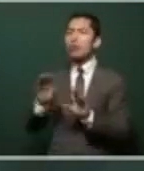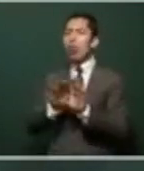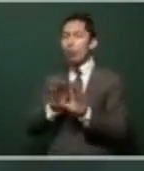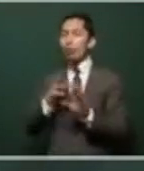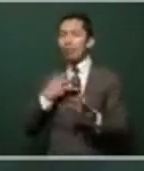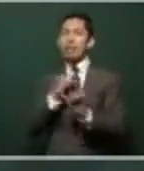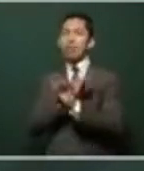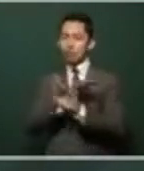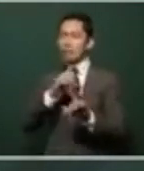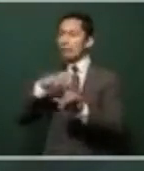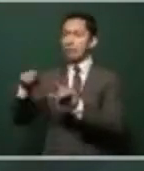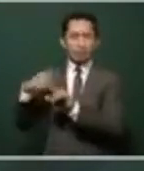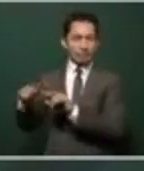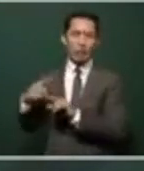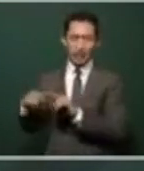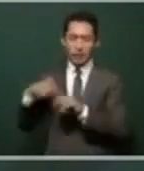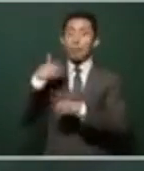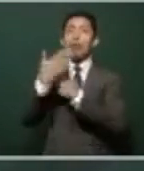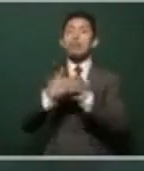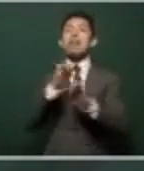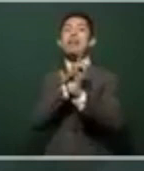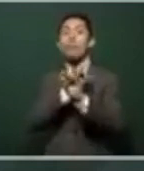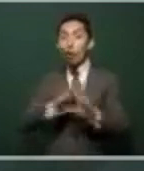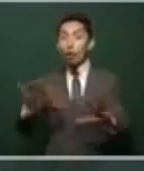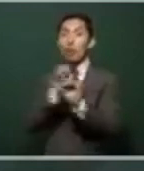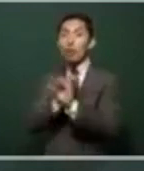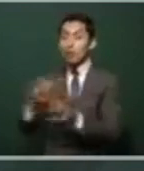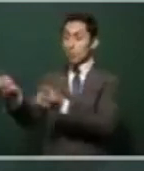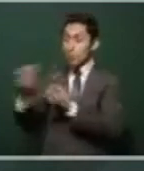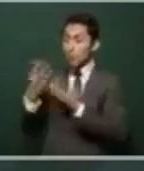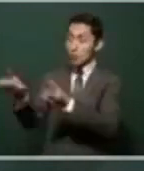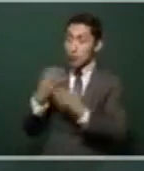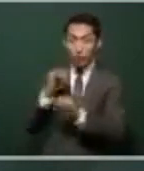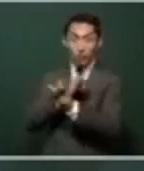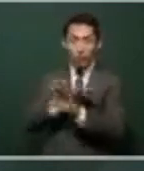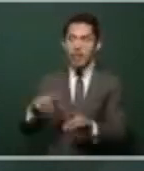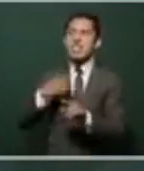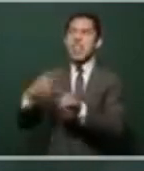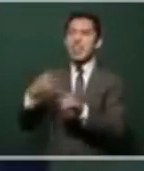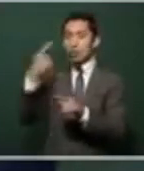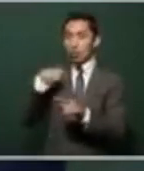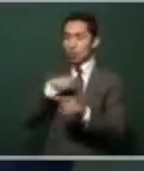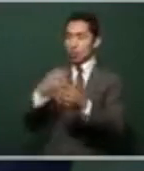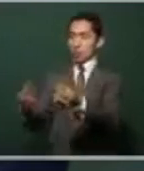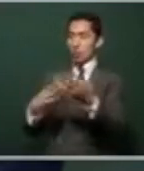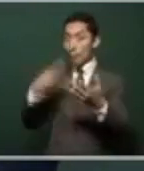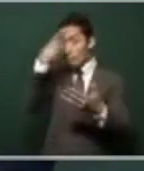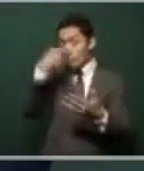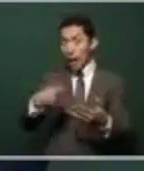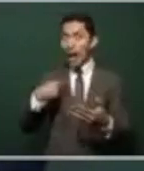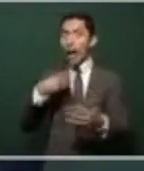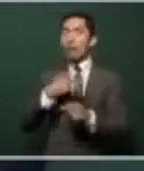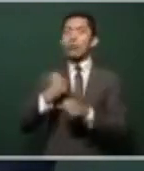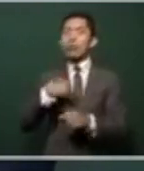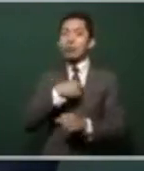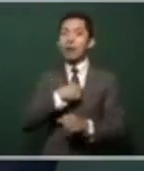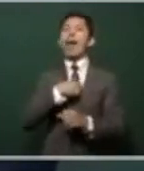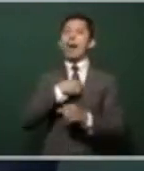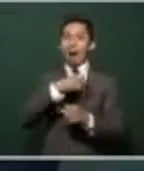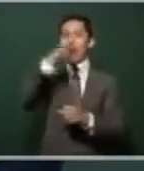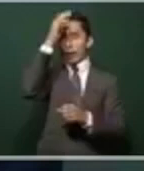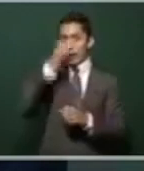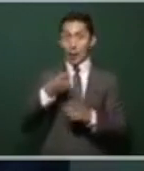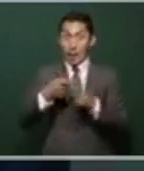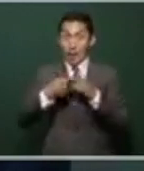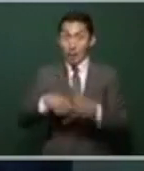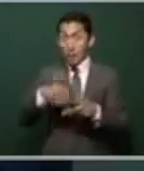civil, de muchos otros datos que nos sirven precisamente para ponerlos al servicio de los cuerpos de seguridad. A partir de hoy está